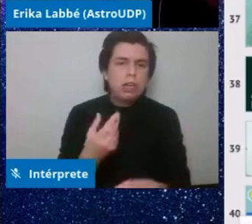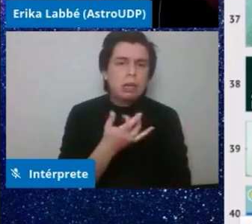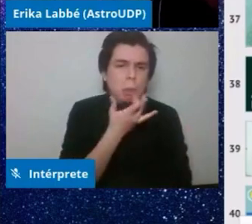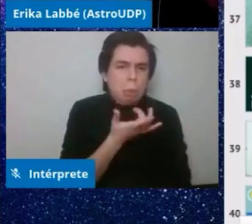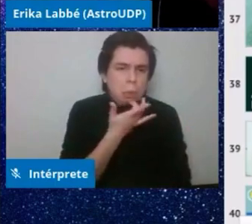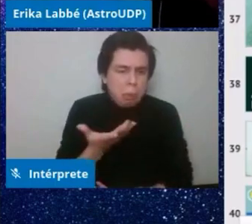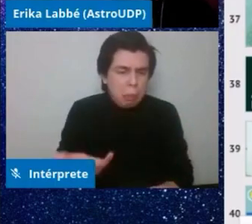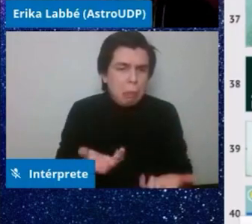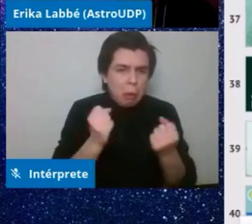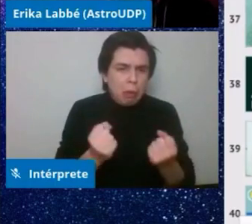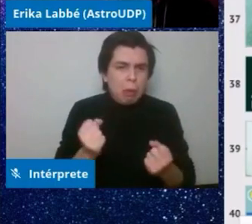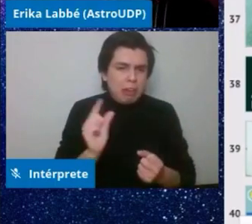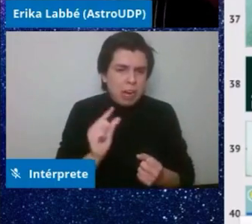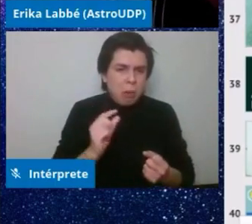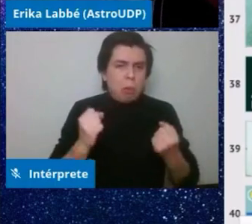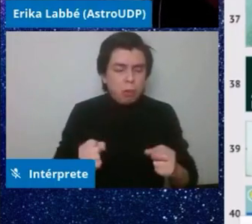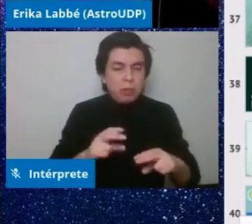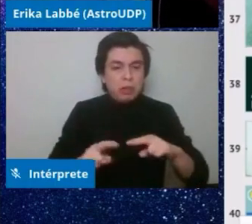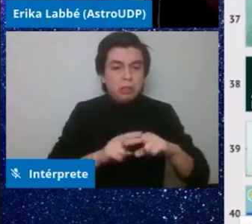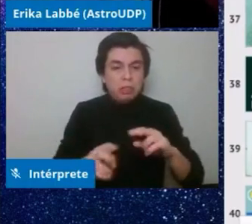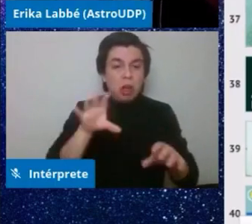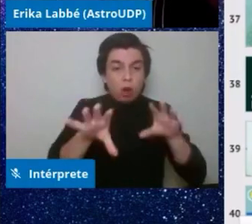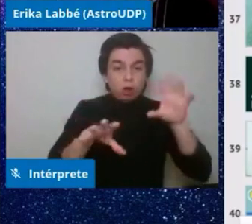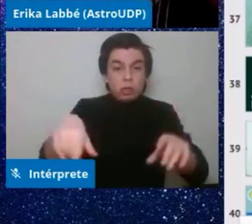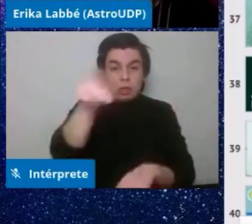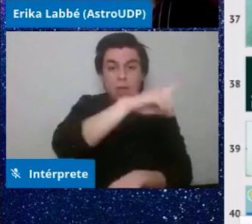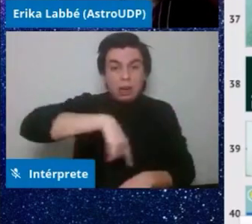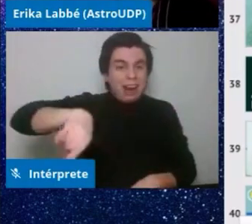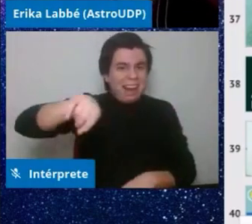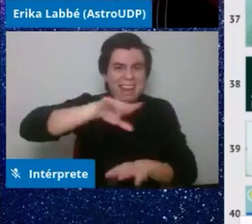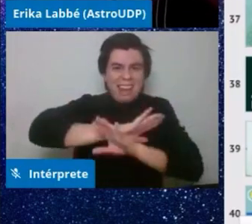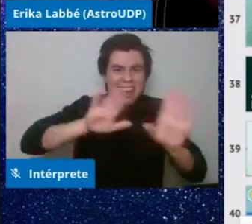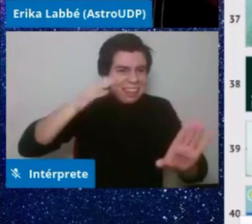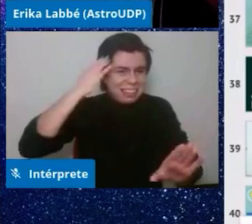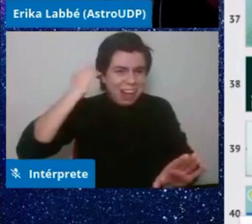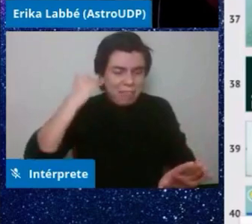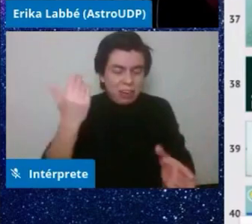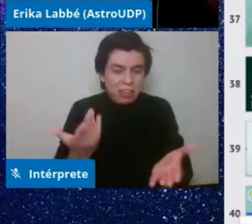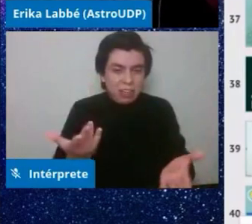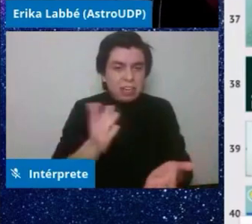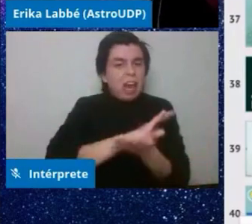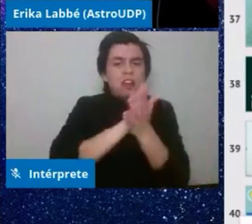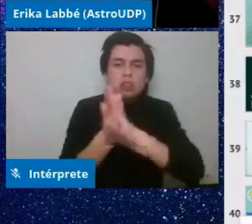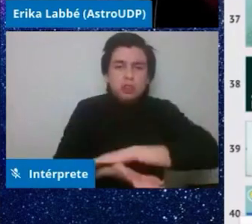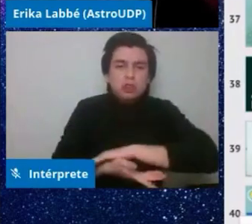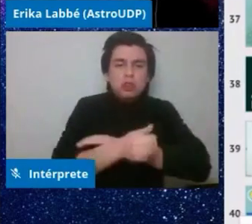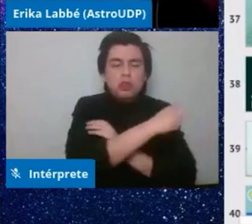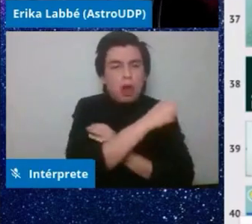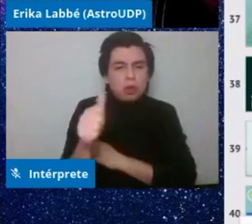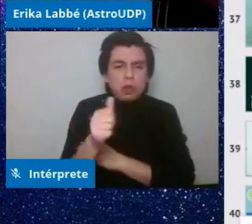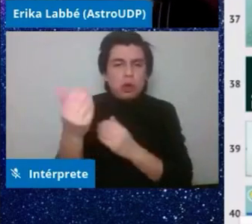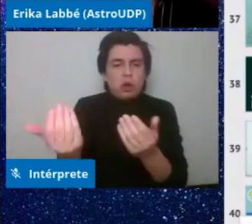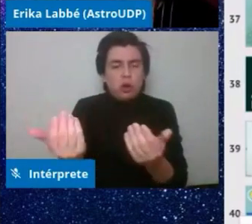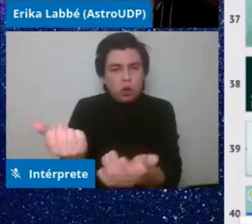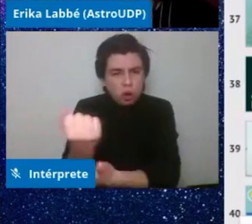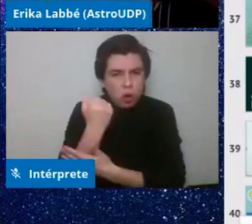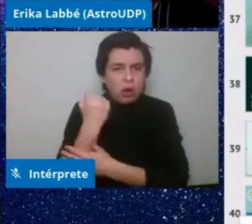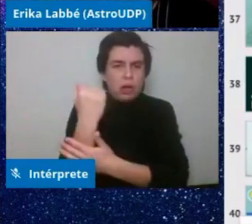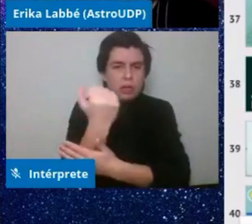son cosas que nadie sabe y que por lo tanto le sirven a todos los profesores, a todas las personas que quieran hablar de